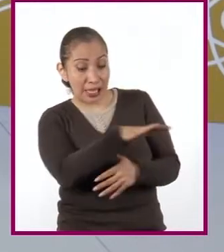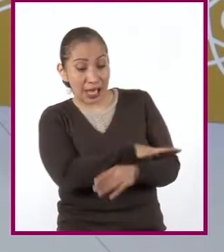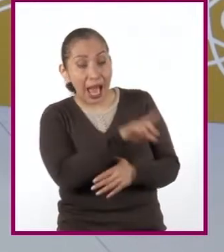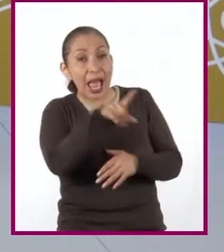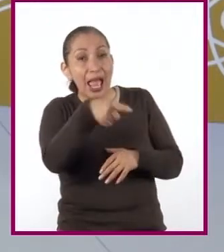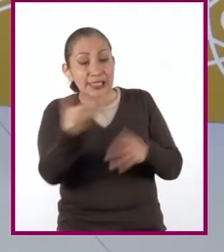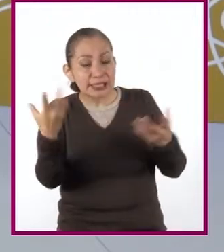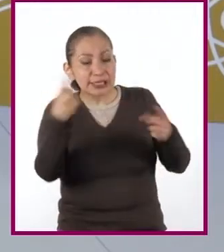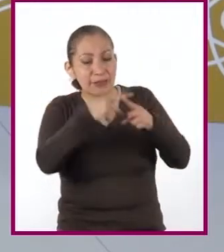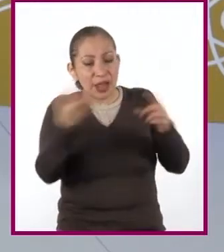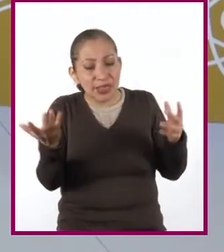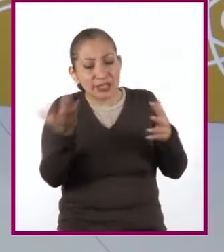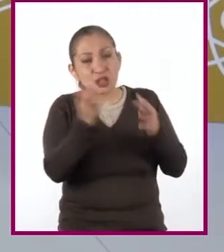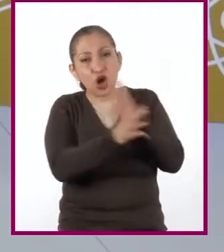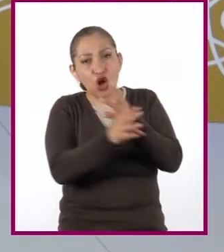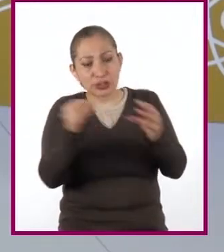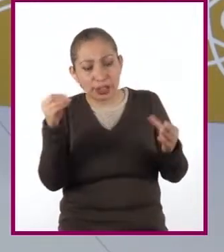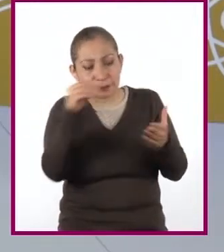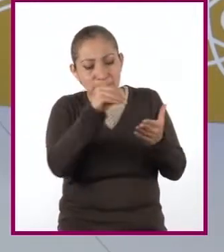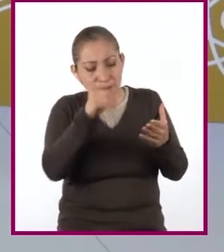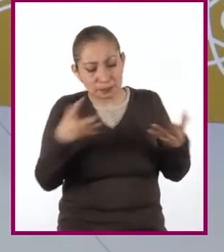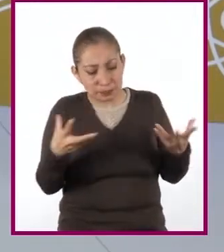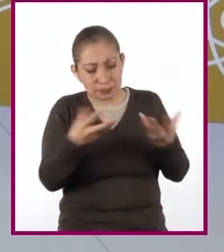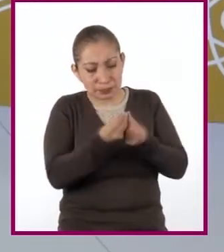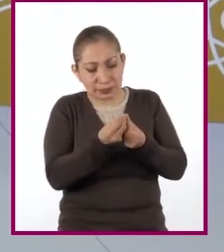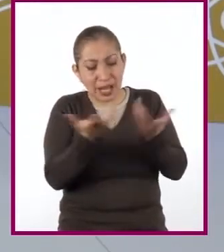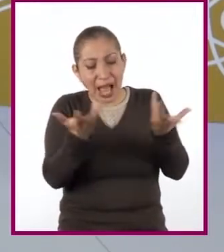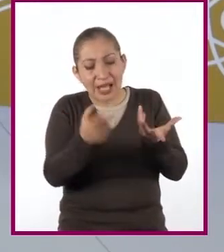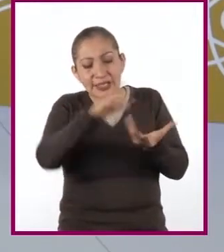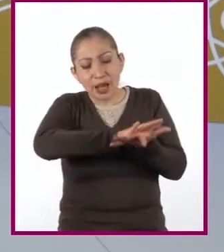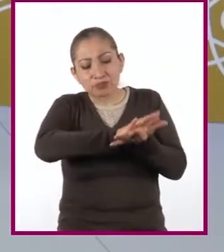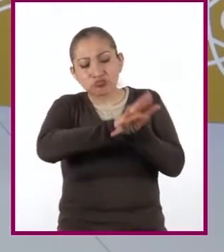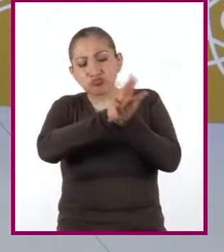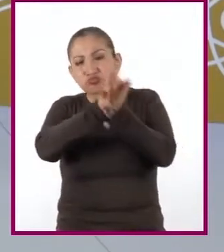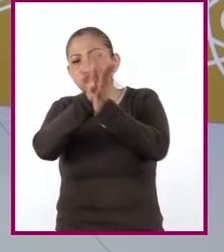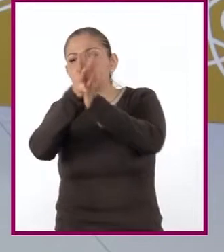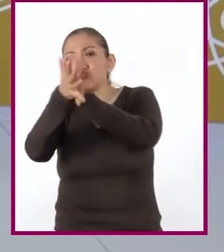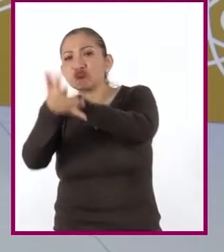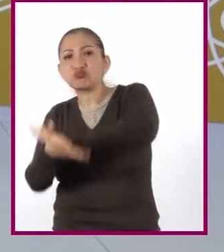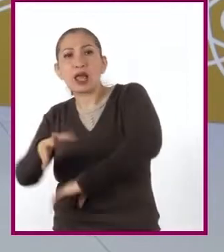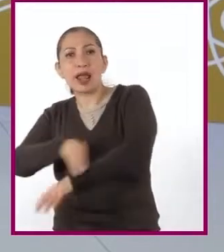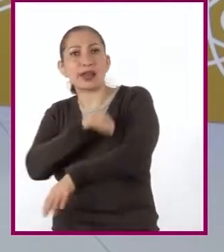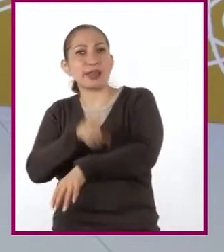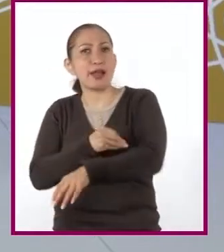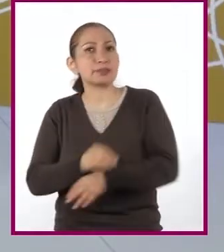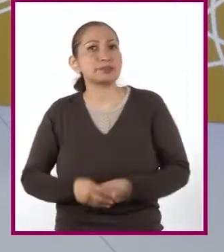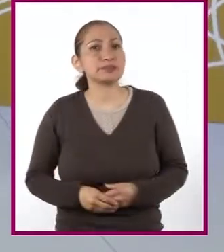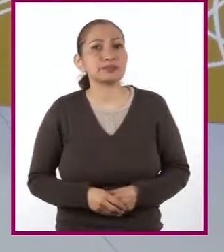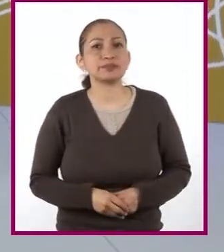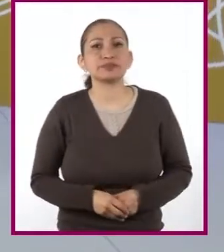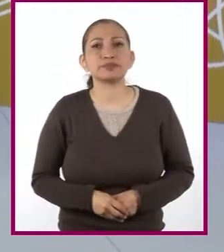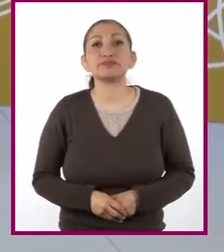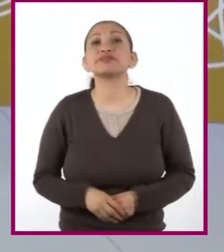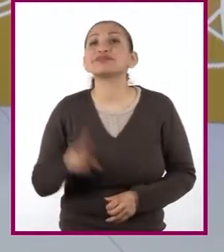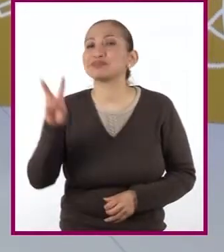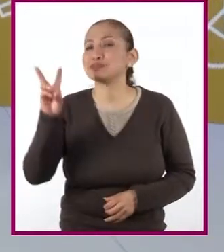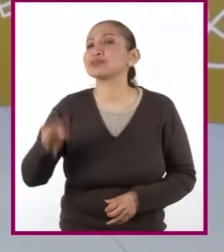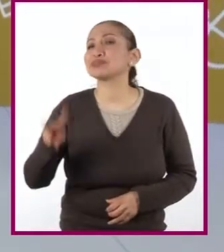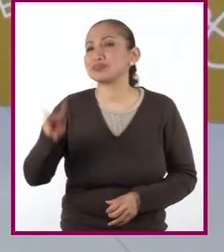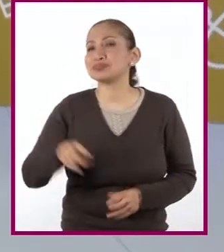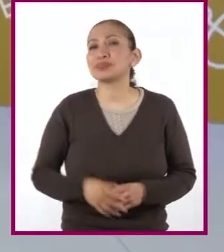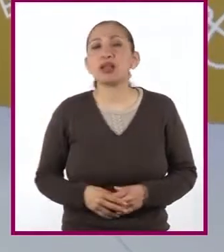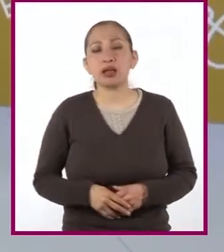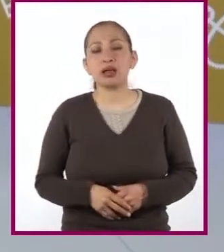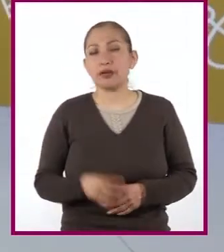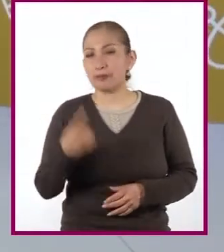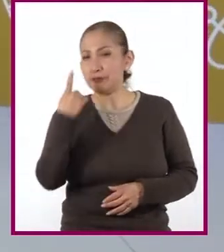un conjunto de elementos que nos permitía realizar una transformación de energía. Así es.